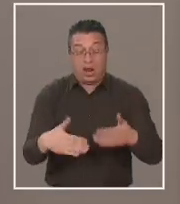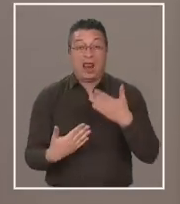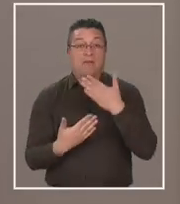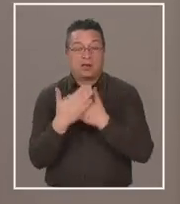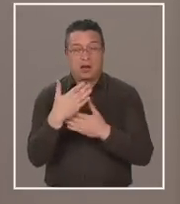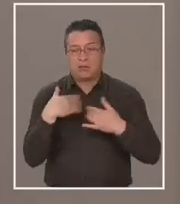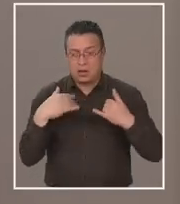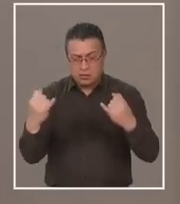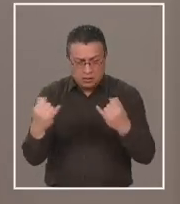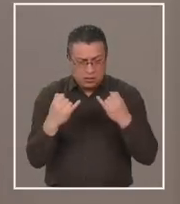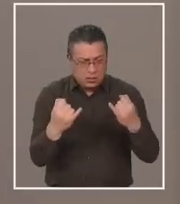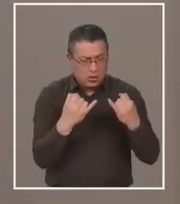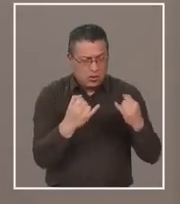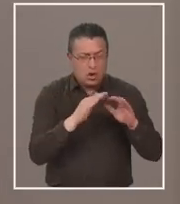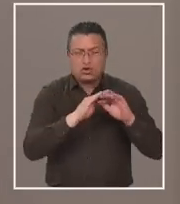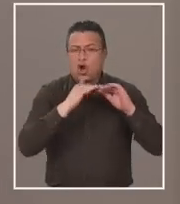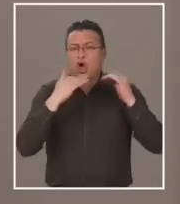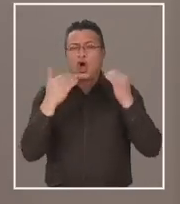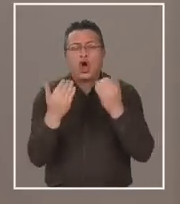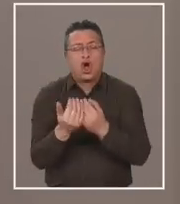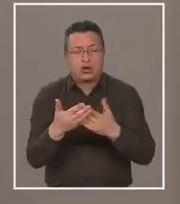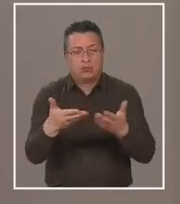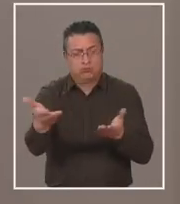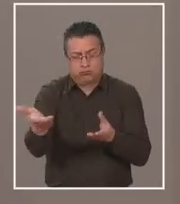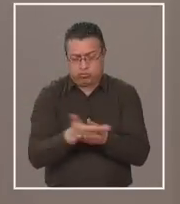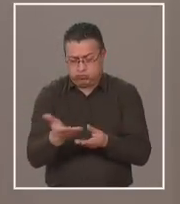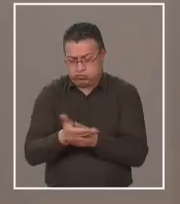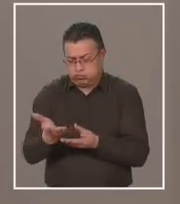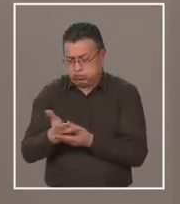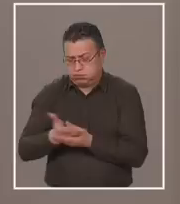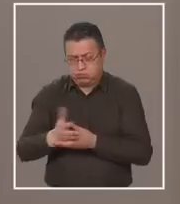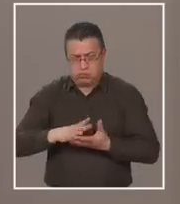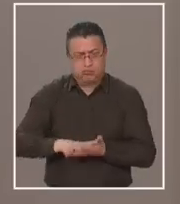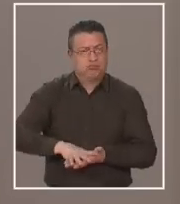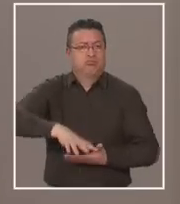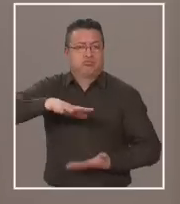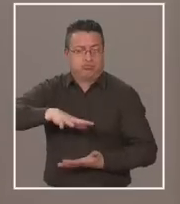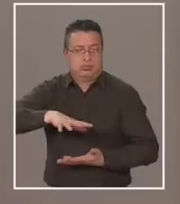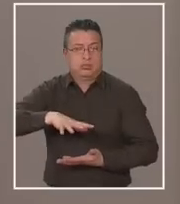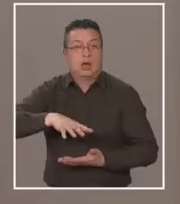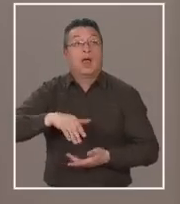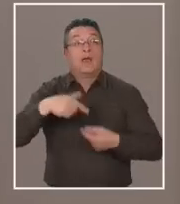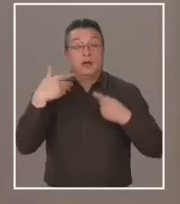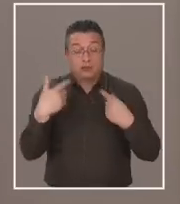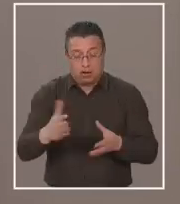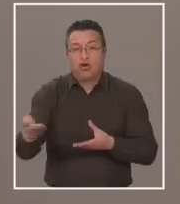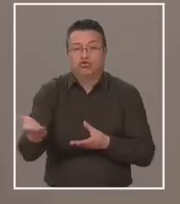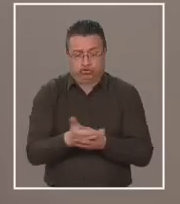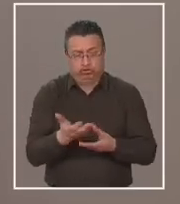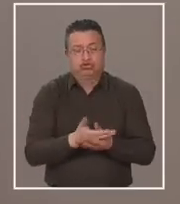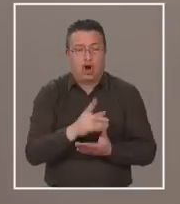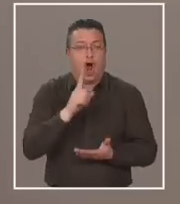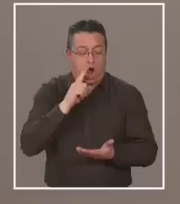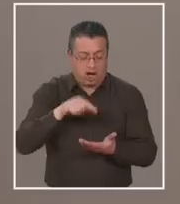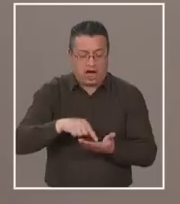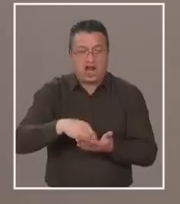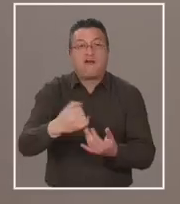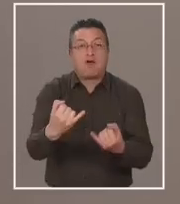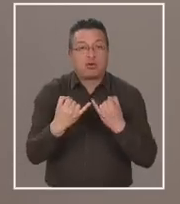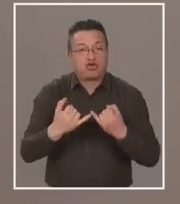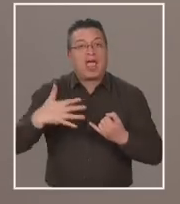para informarnos de todas las situaciones que estaban provocando, los antecedentes que lograron recabar. Y logramos recopilar información